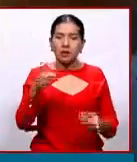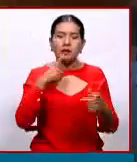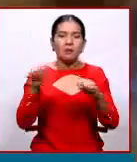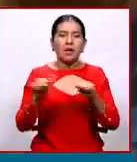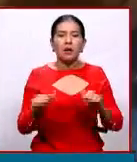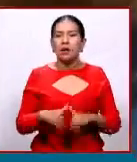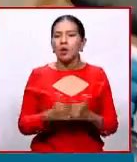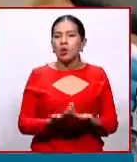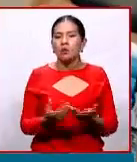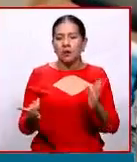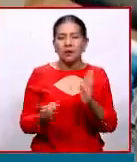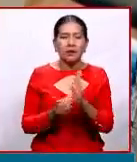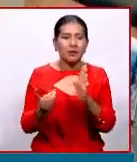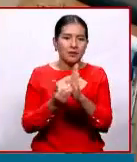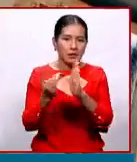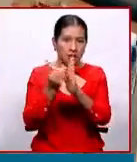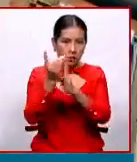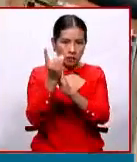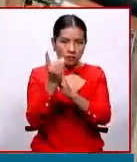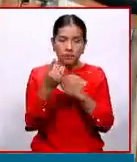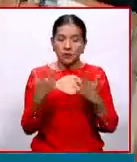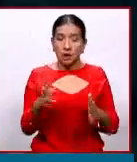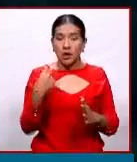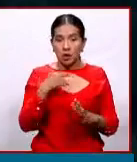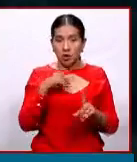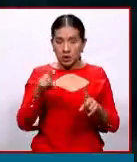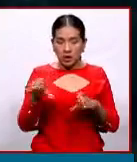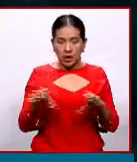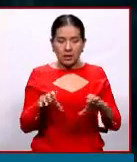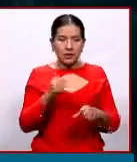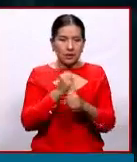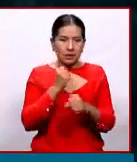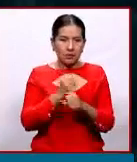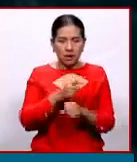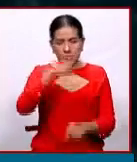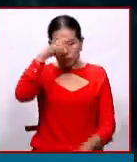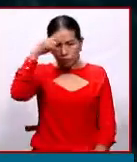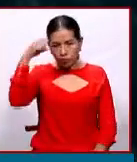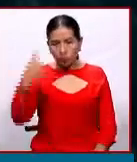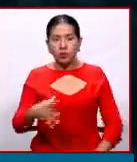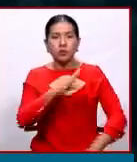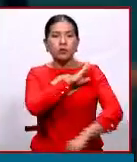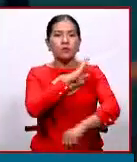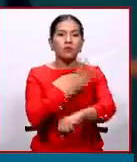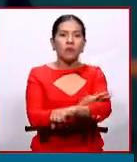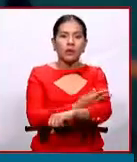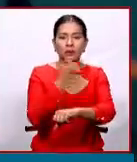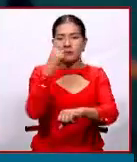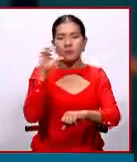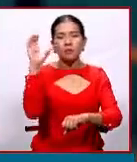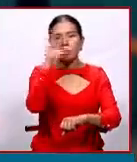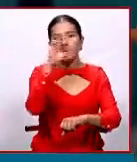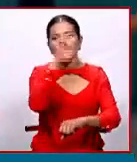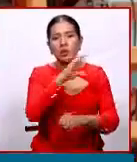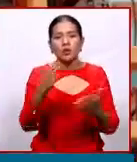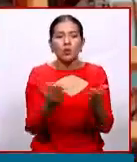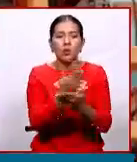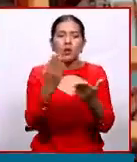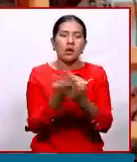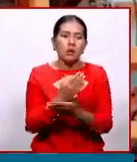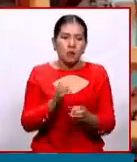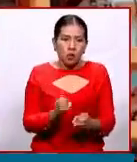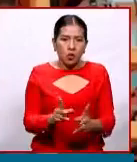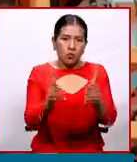de desarrollo. Vamos a hacer una campaña ardua, no solamente para buscar nuevas